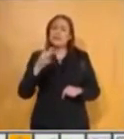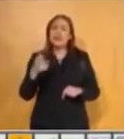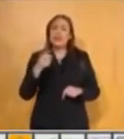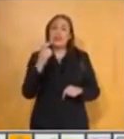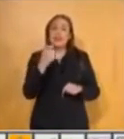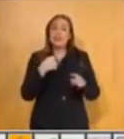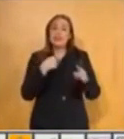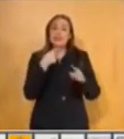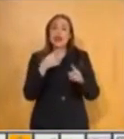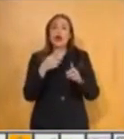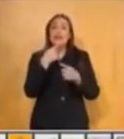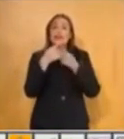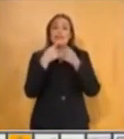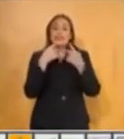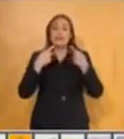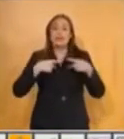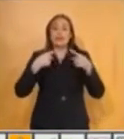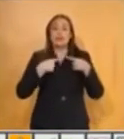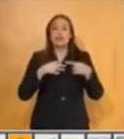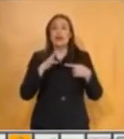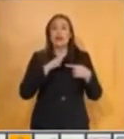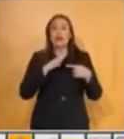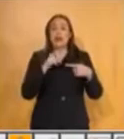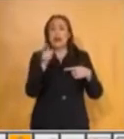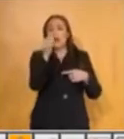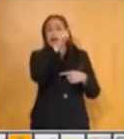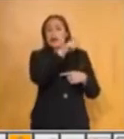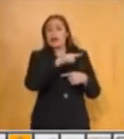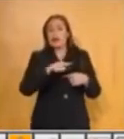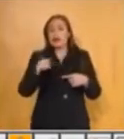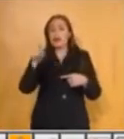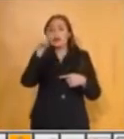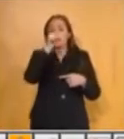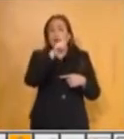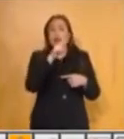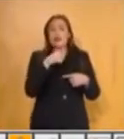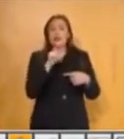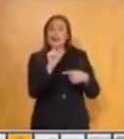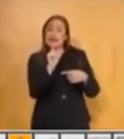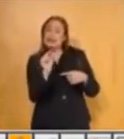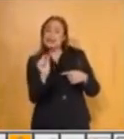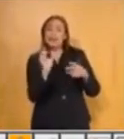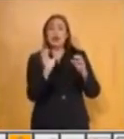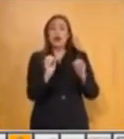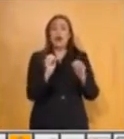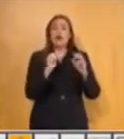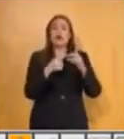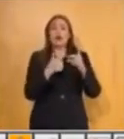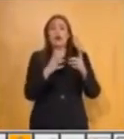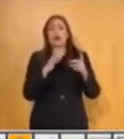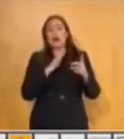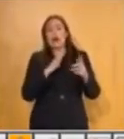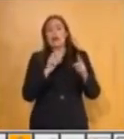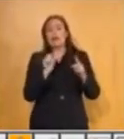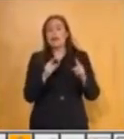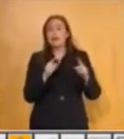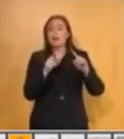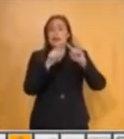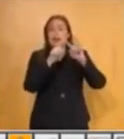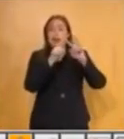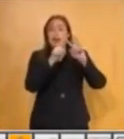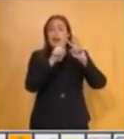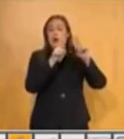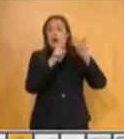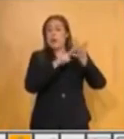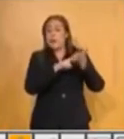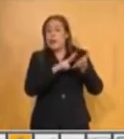an oval or a rectangle with rounded corners. podemos tener como globos de diálogo el